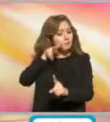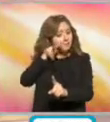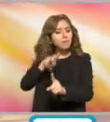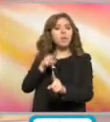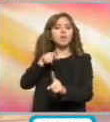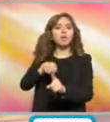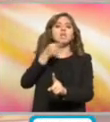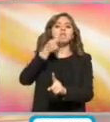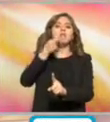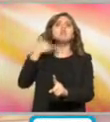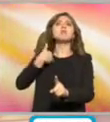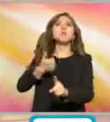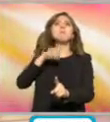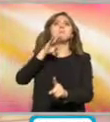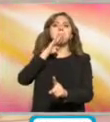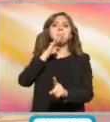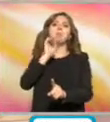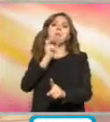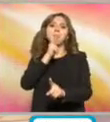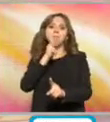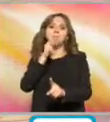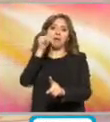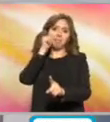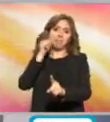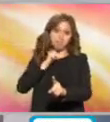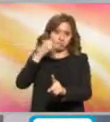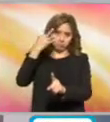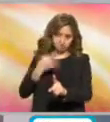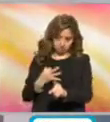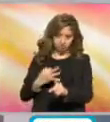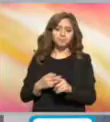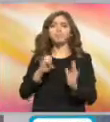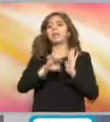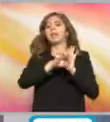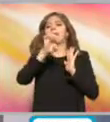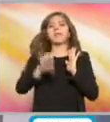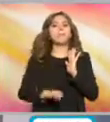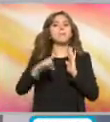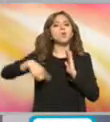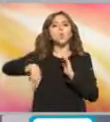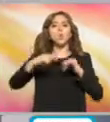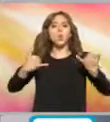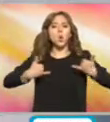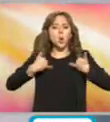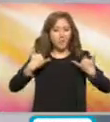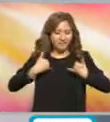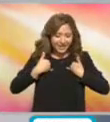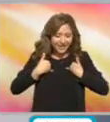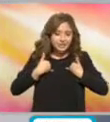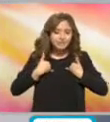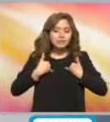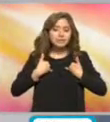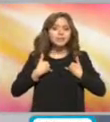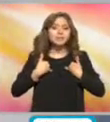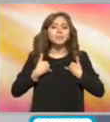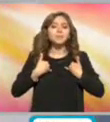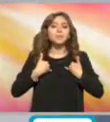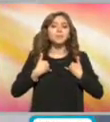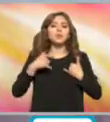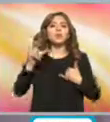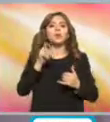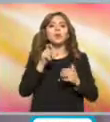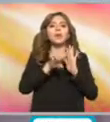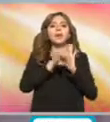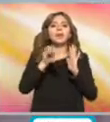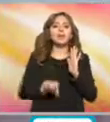¿no? Vamos a ver, por ejemplo, en el caso de los adolescentes. Los adolescentes entran a una etapa que es